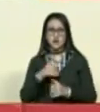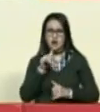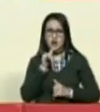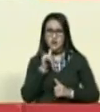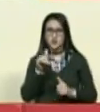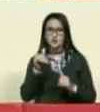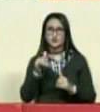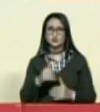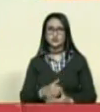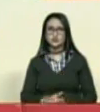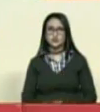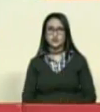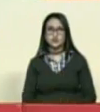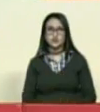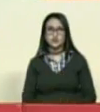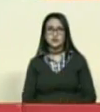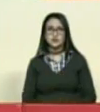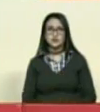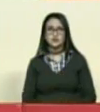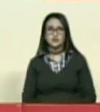anuncios.